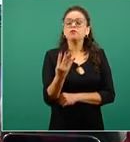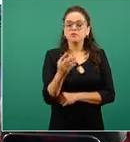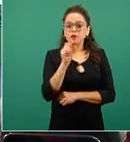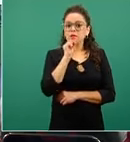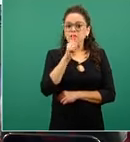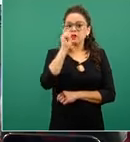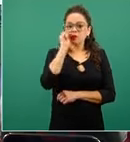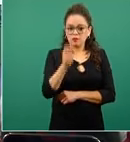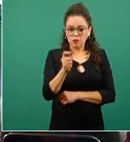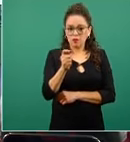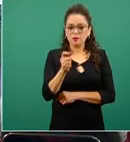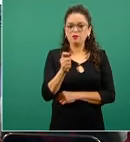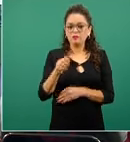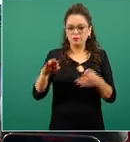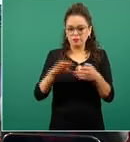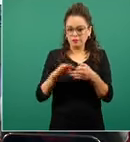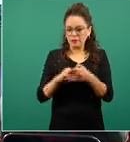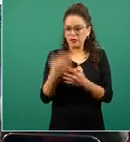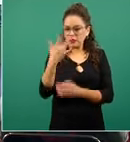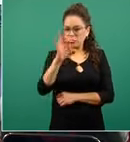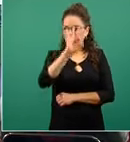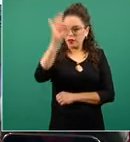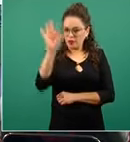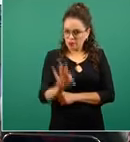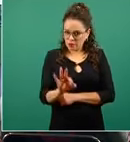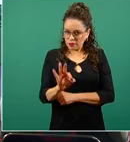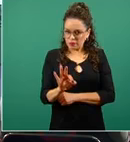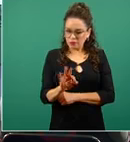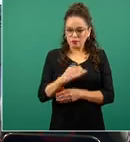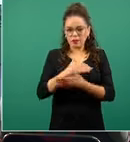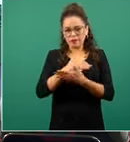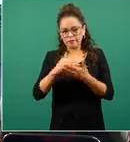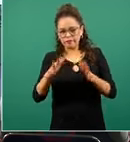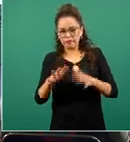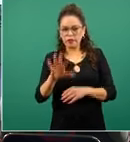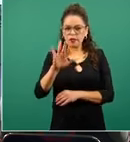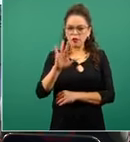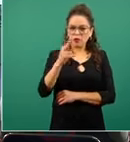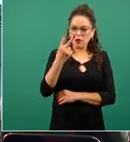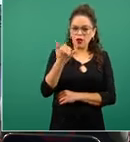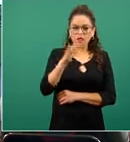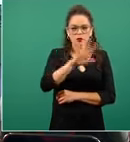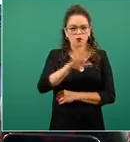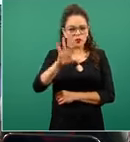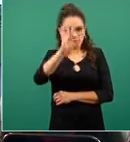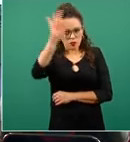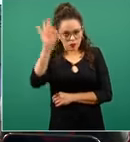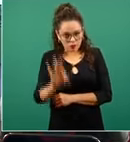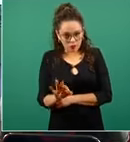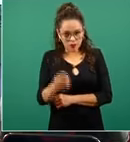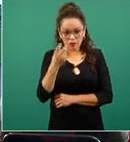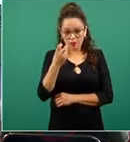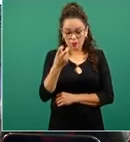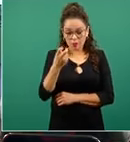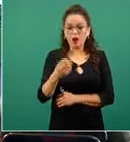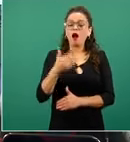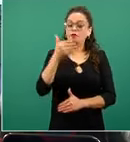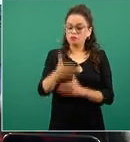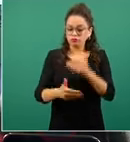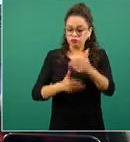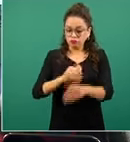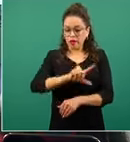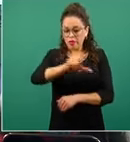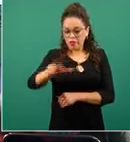pegadas hacia el 50%, o sea, están en un rango entre el 52 y el 55, lo cual obviamente en siguientes días